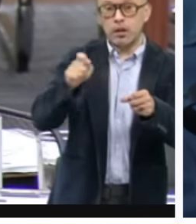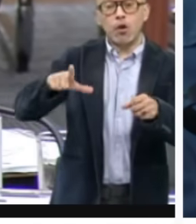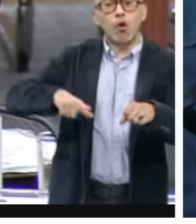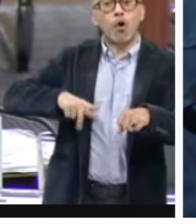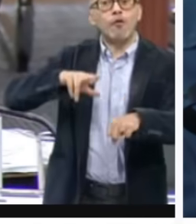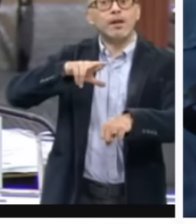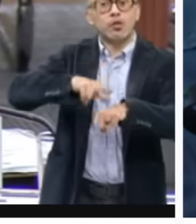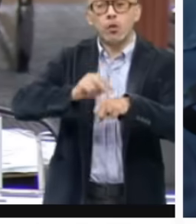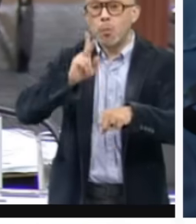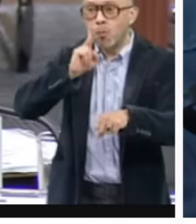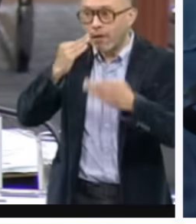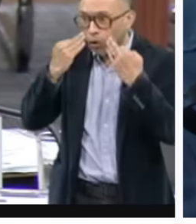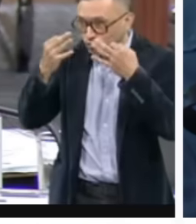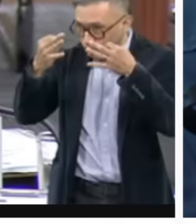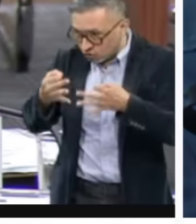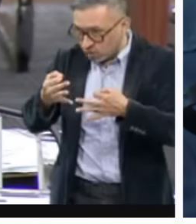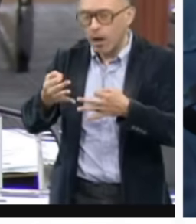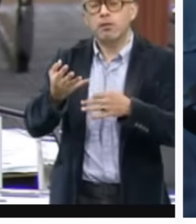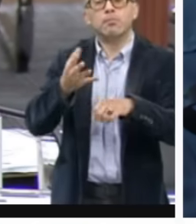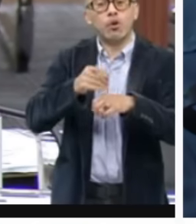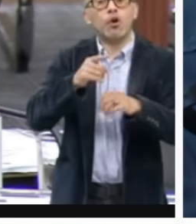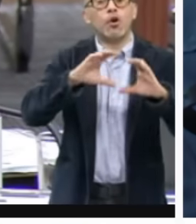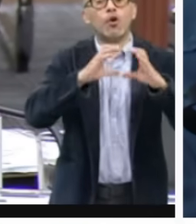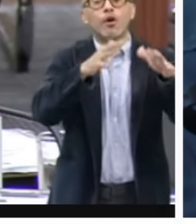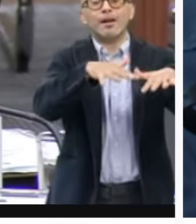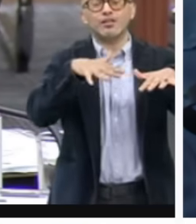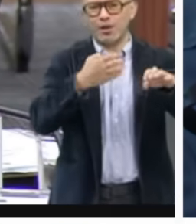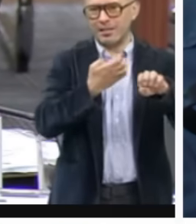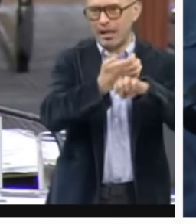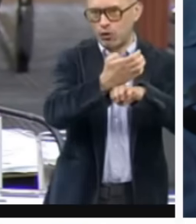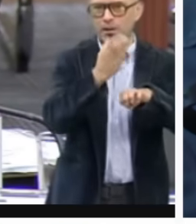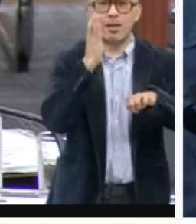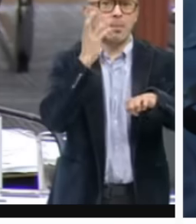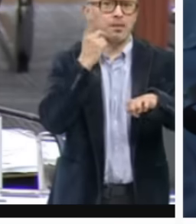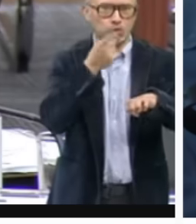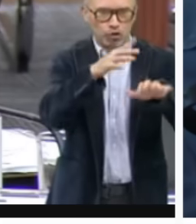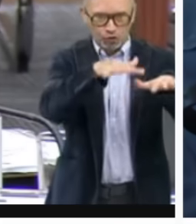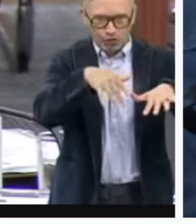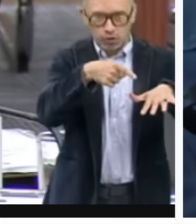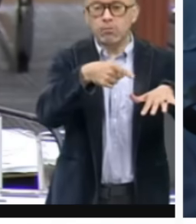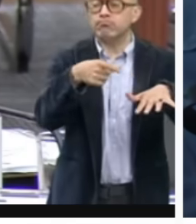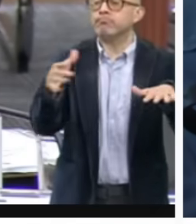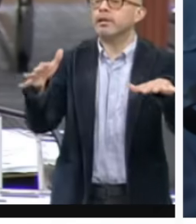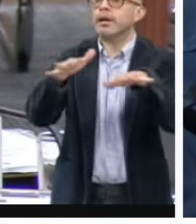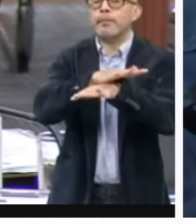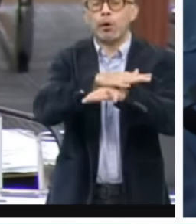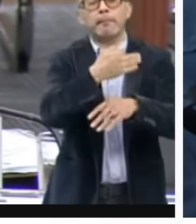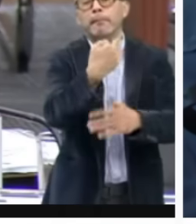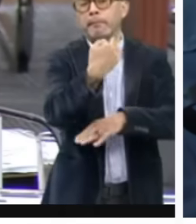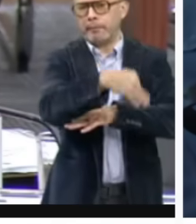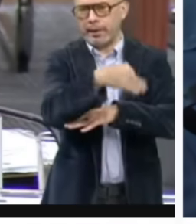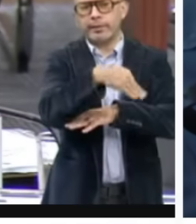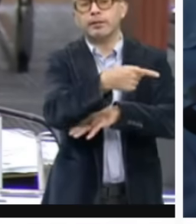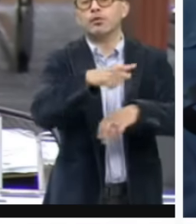comprobado, el Congreso del Estado o la Diputación Permanente, en su caso, nombrará al ciudadano que se encargue interinamente del Poder